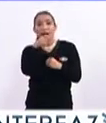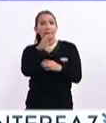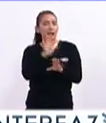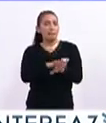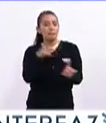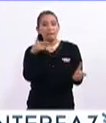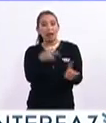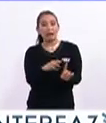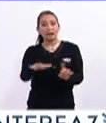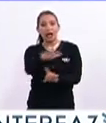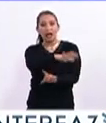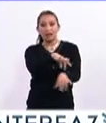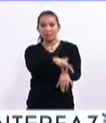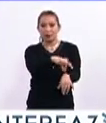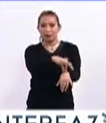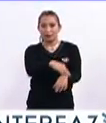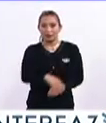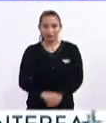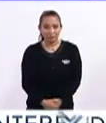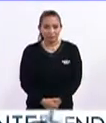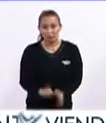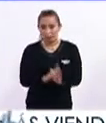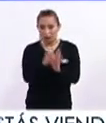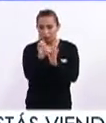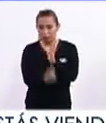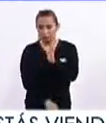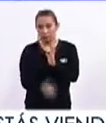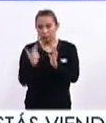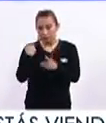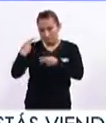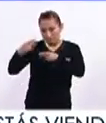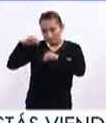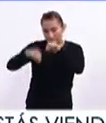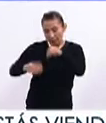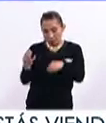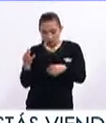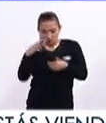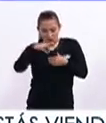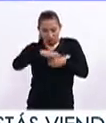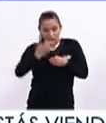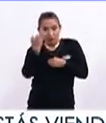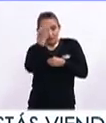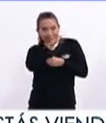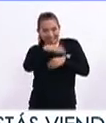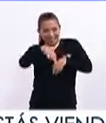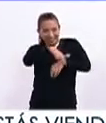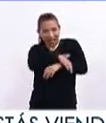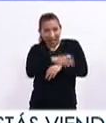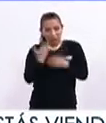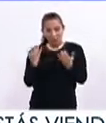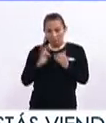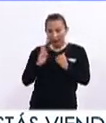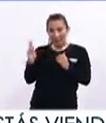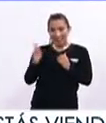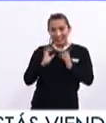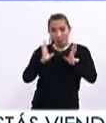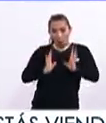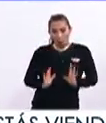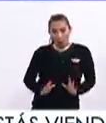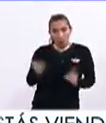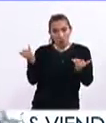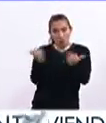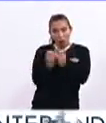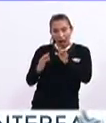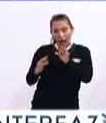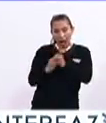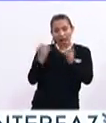destaca más es en el campo de la medicina. Por ejemplo, en el desarrollo de implantes y prótesis similares a los tejidos naturales del cuerpo,